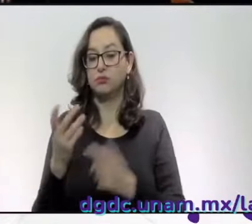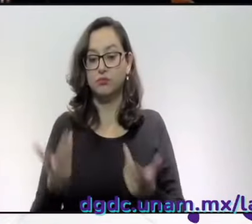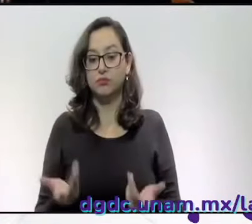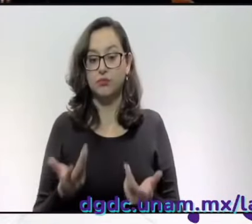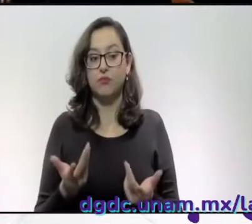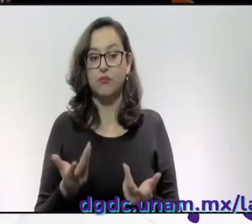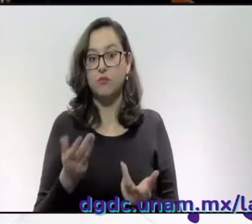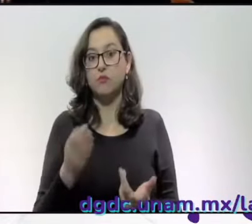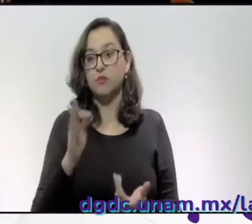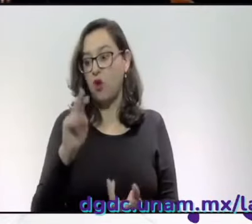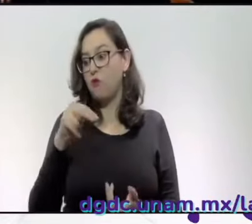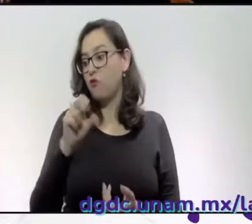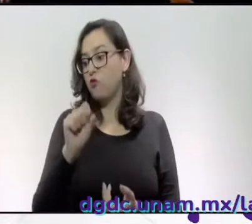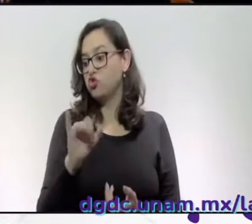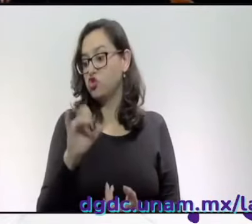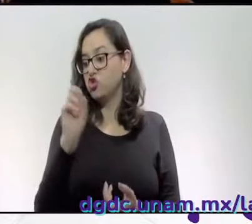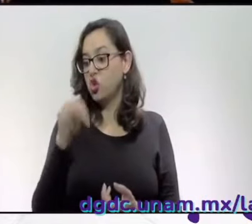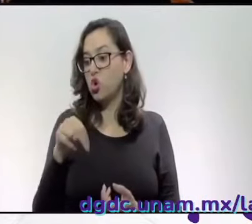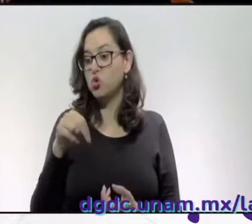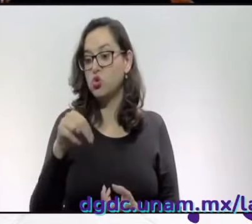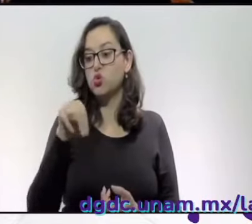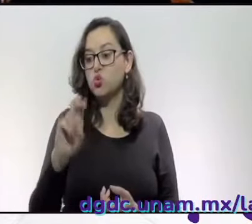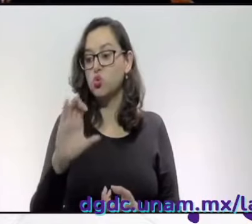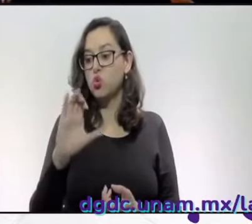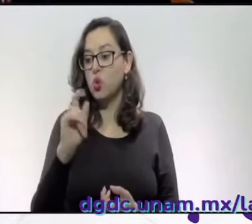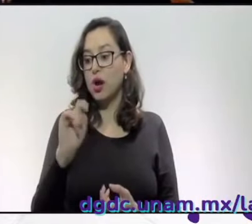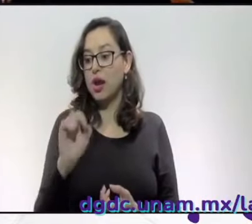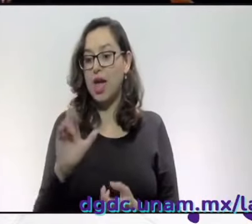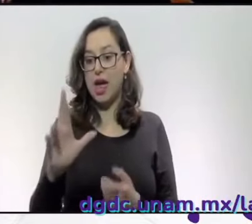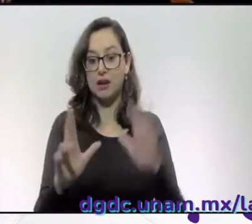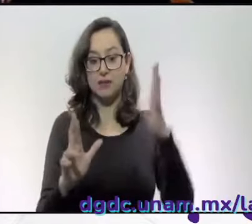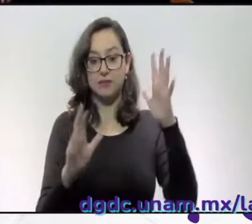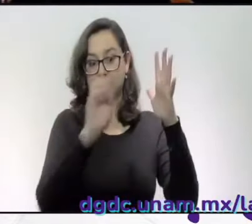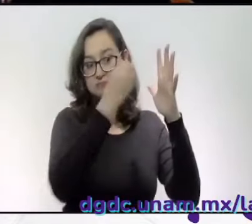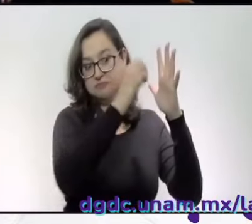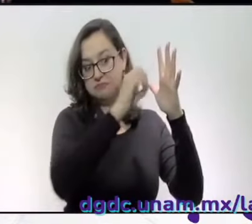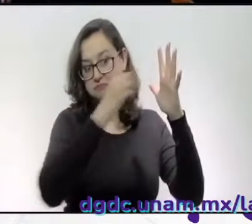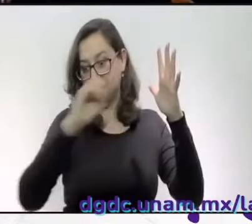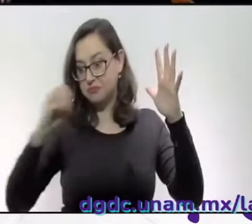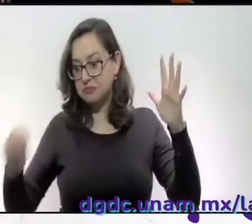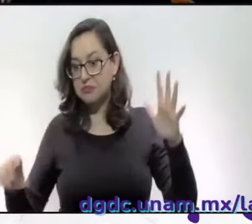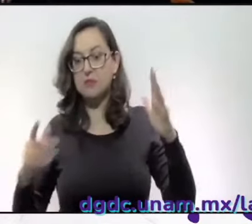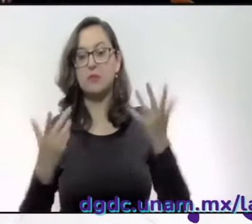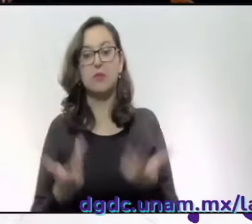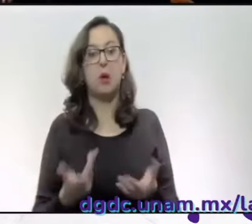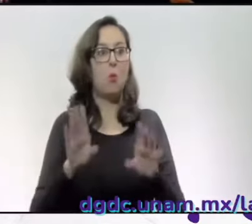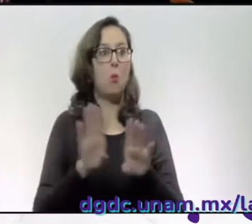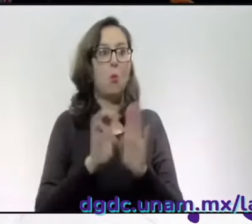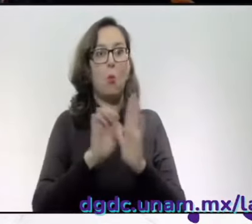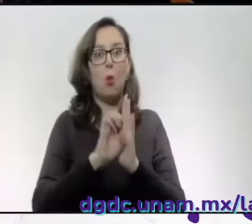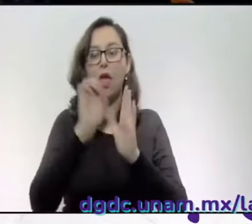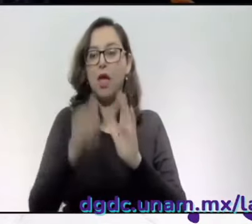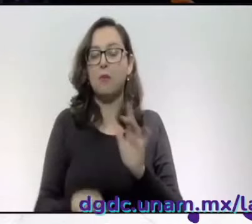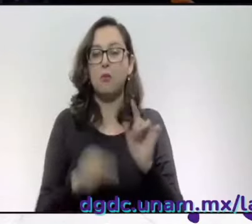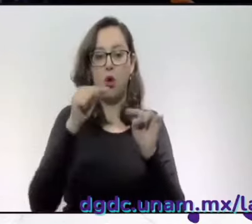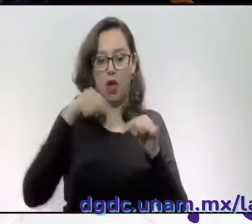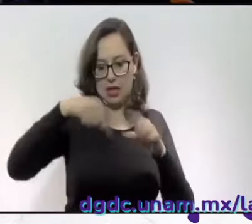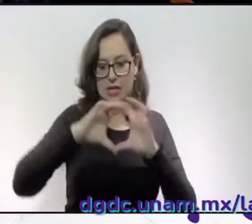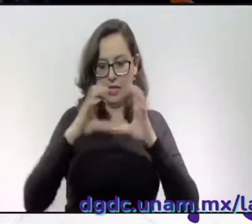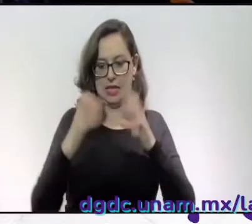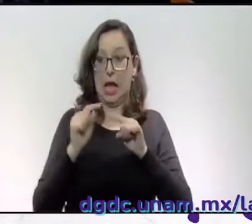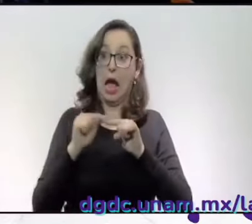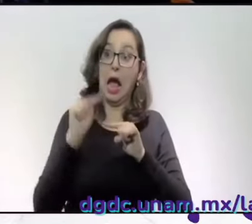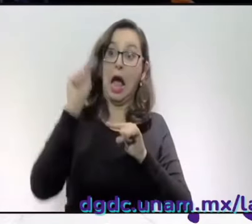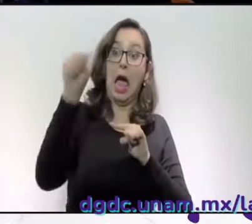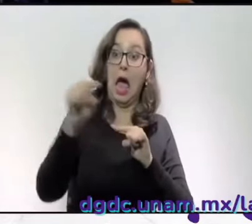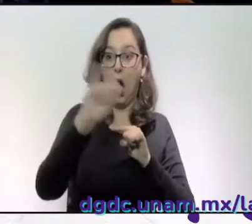de fusión nuclear nos permitiría viajar por el sistema solar en cuestión de semanas, llegar de aquí a Júpiter en cuestión de semanas. Con los